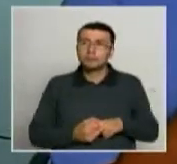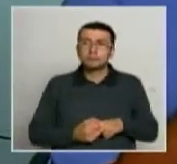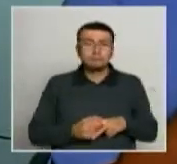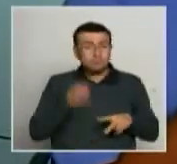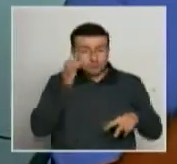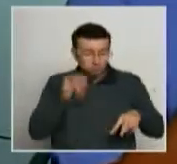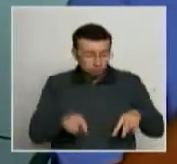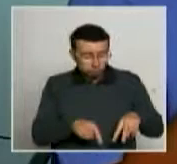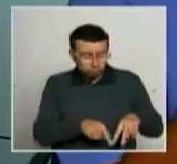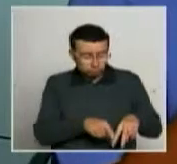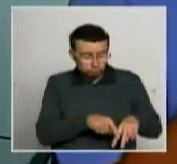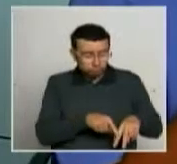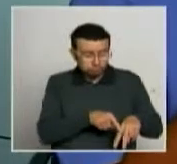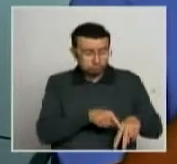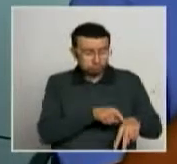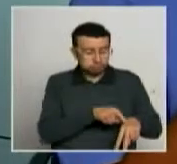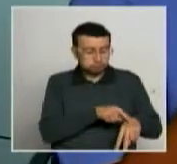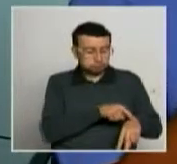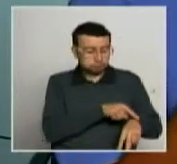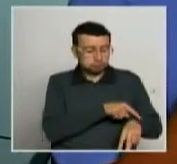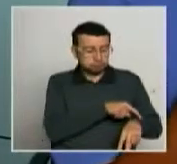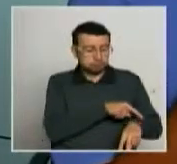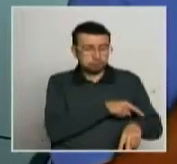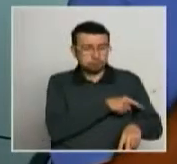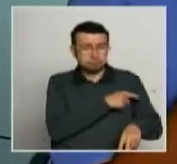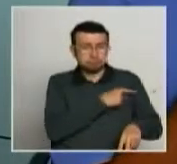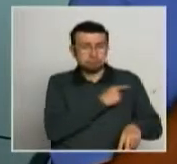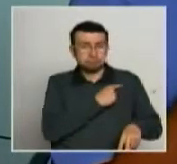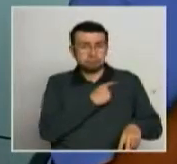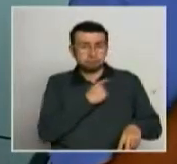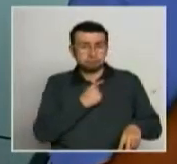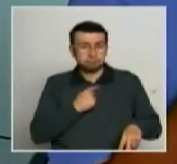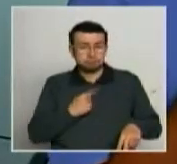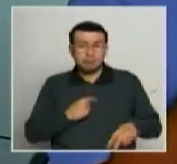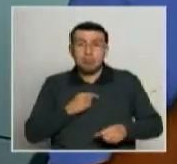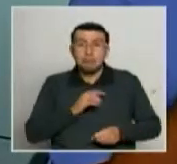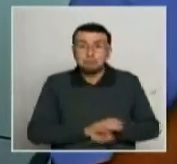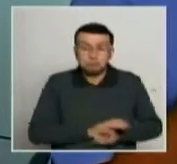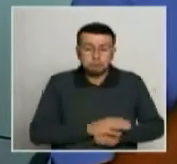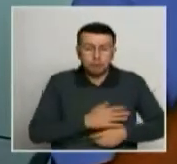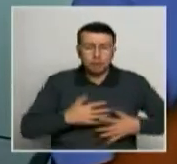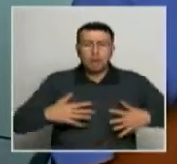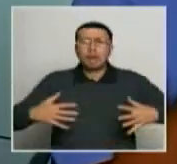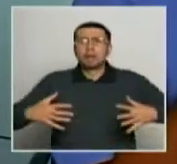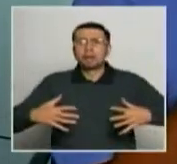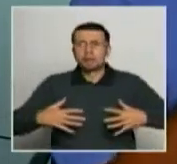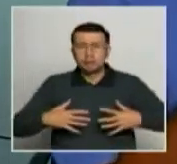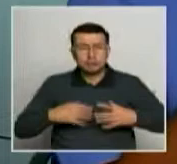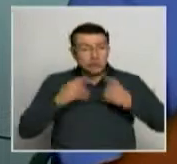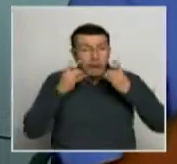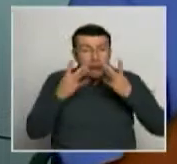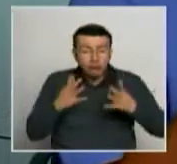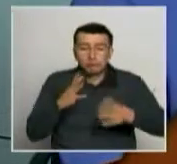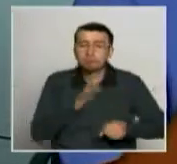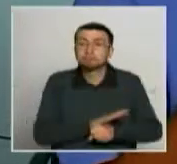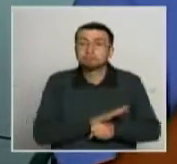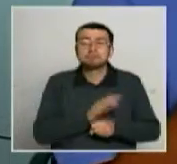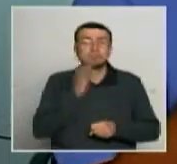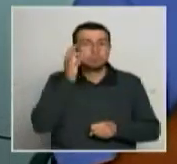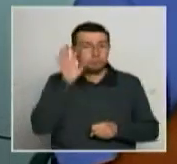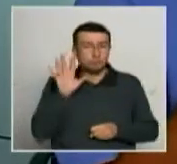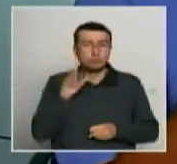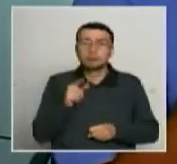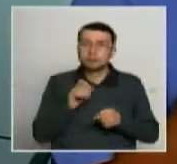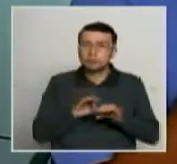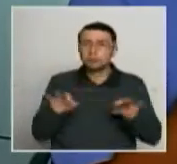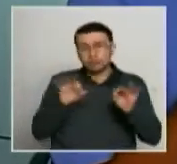fluir hacia arriba y llegar a producir especialmente tromboembolismo pulmonar, que es una patología pues muy severa. Por eso es importante